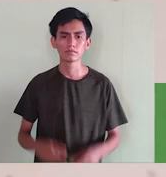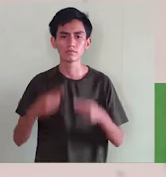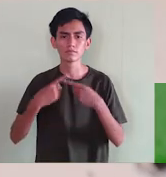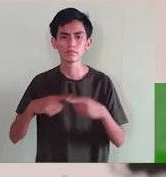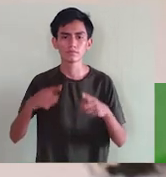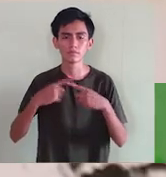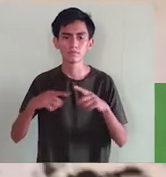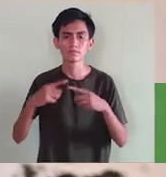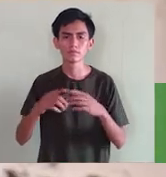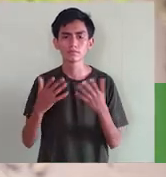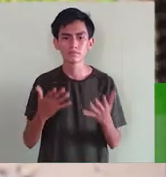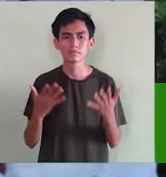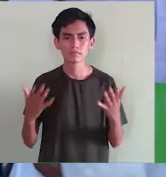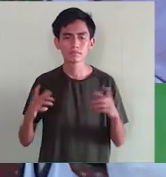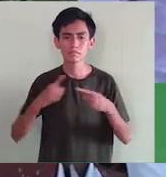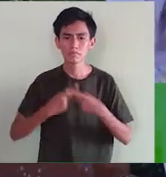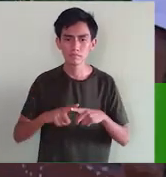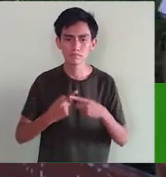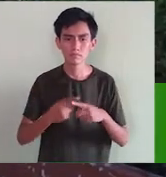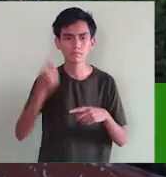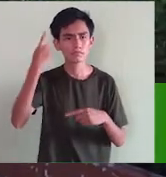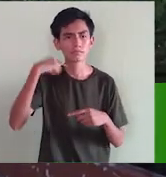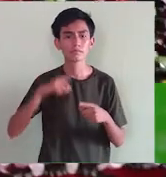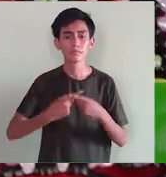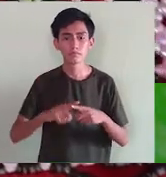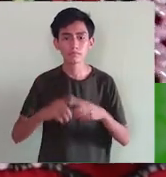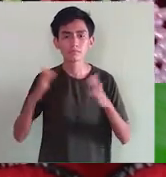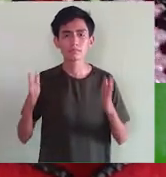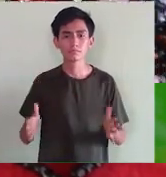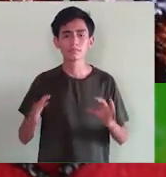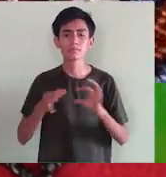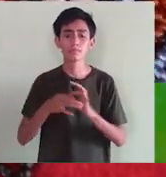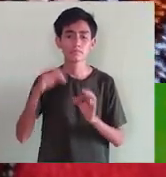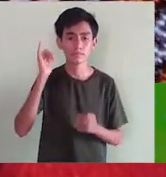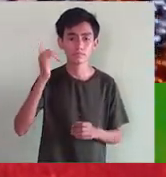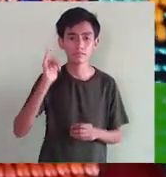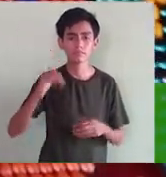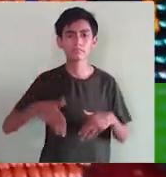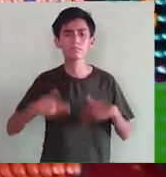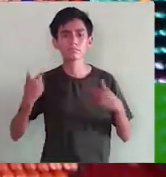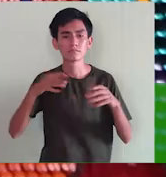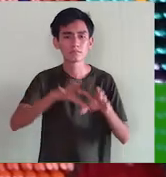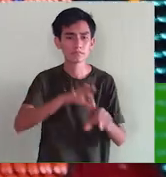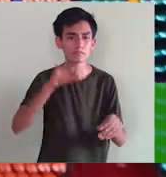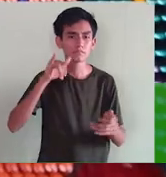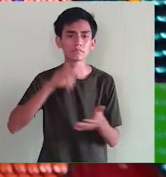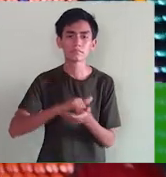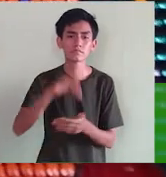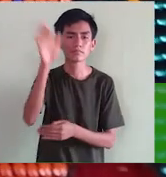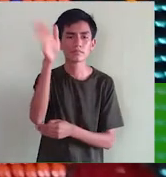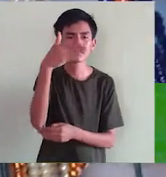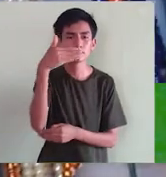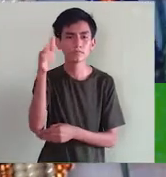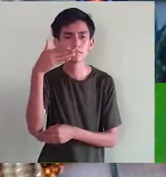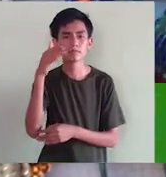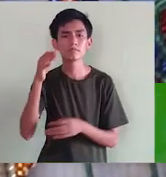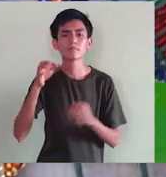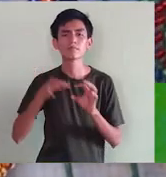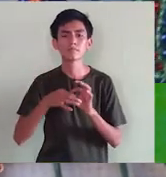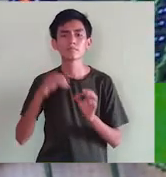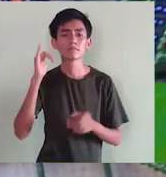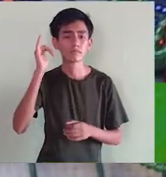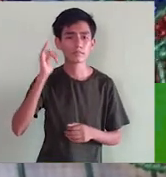una serie de artículos elaborados por artesanas del distrito, podemos encontrarlas en la Feria Artesanal, espacio concedido por